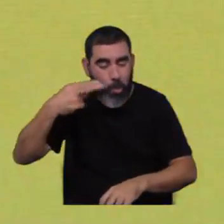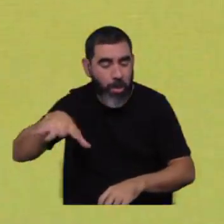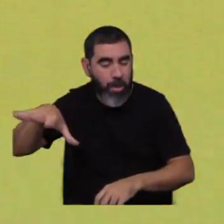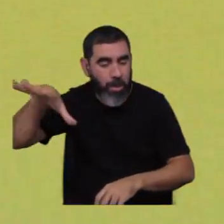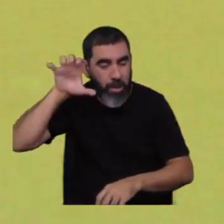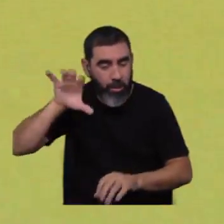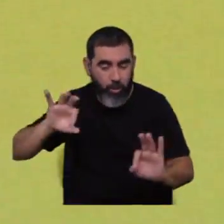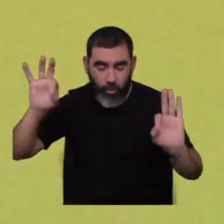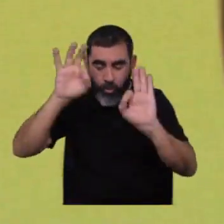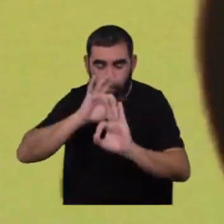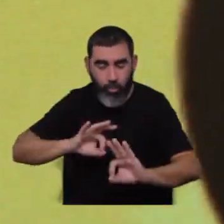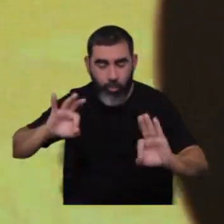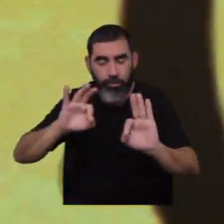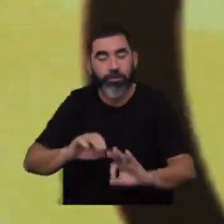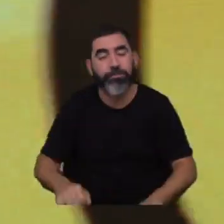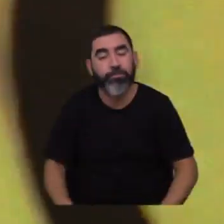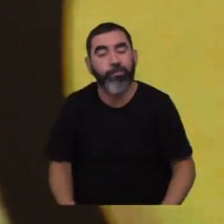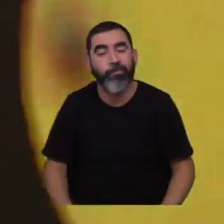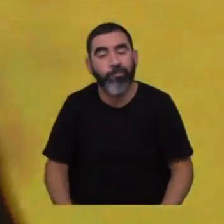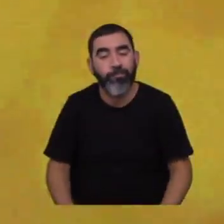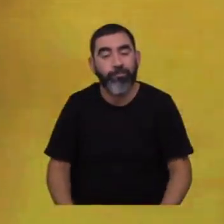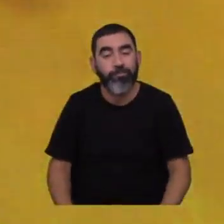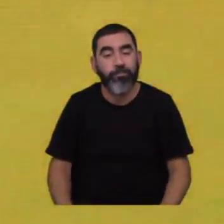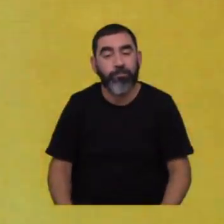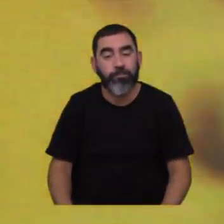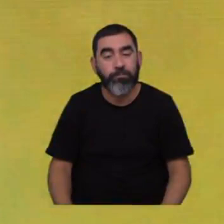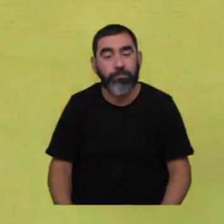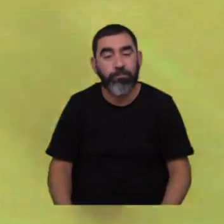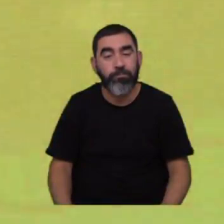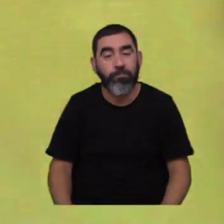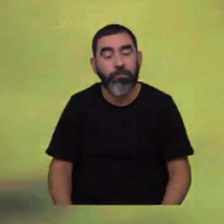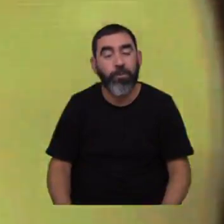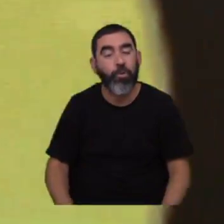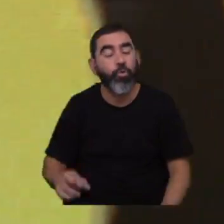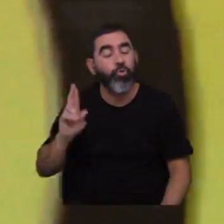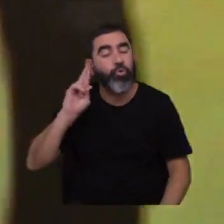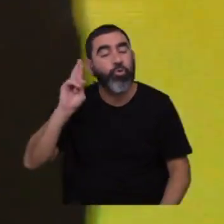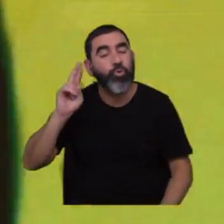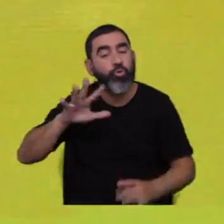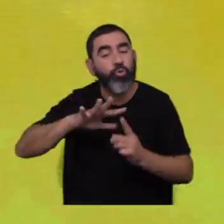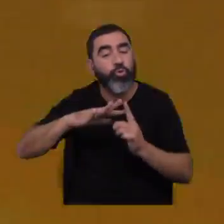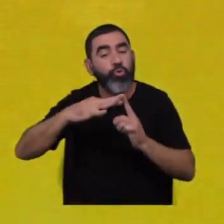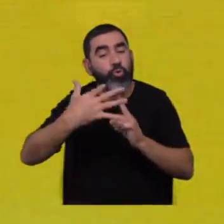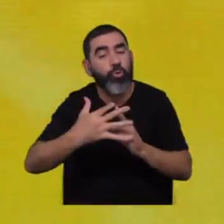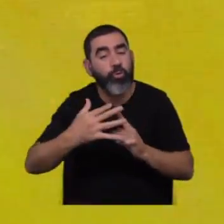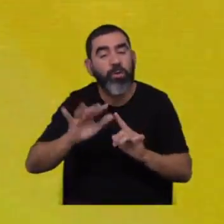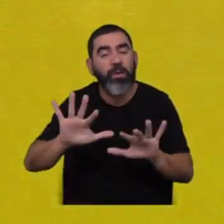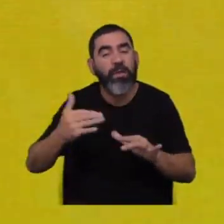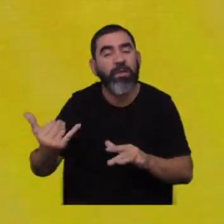nombrar antes o muy poca gente, y es apasionante. Nos habla de los sonidos que nos rodean y lo que estos sonidos nos